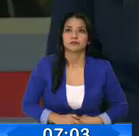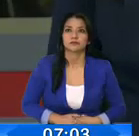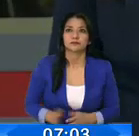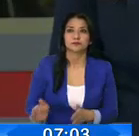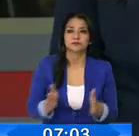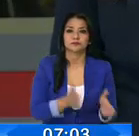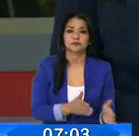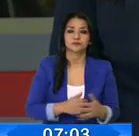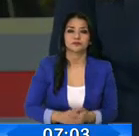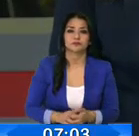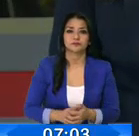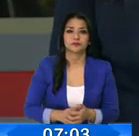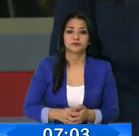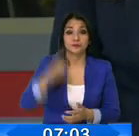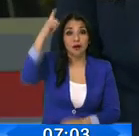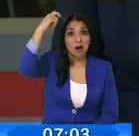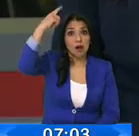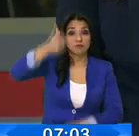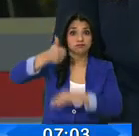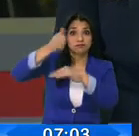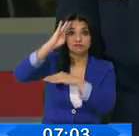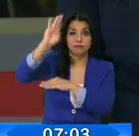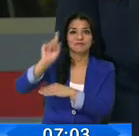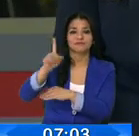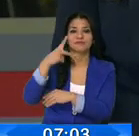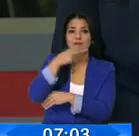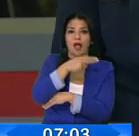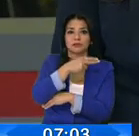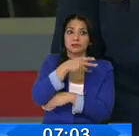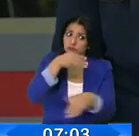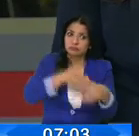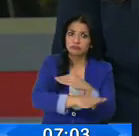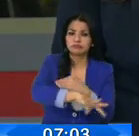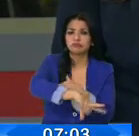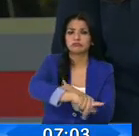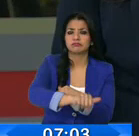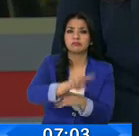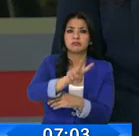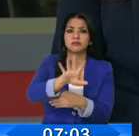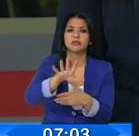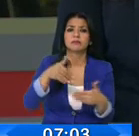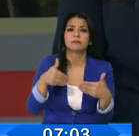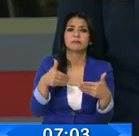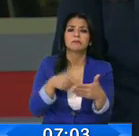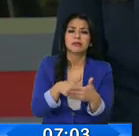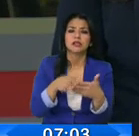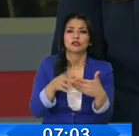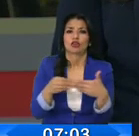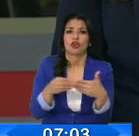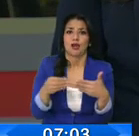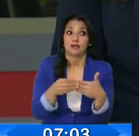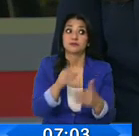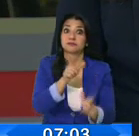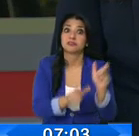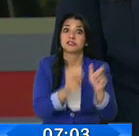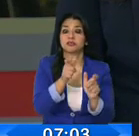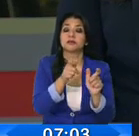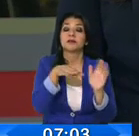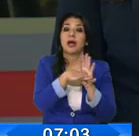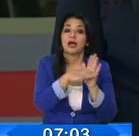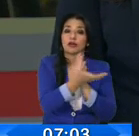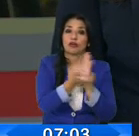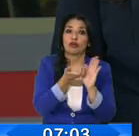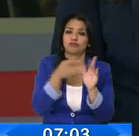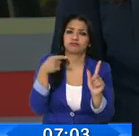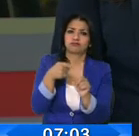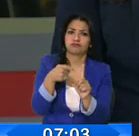Y un supuesto agente de la Policía Nacional habría participado en el robo de $25,000 bajo la modalidad de sacapintas. La víctima